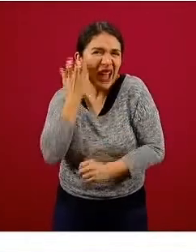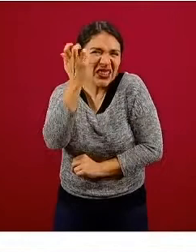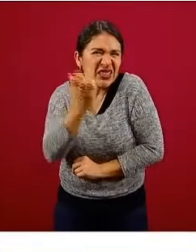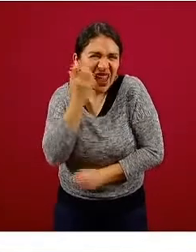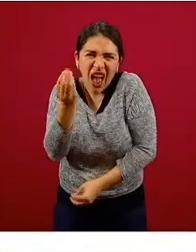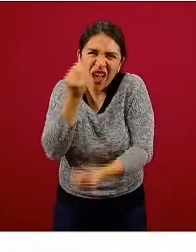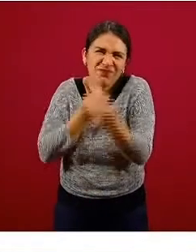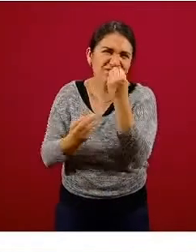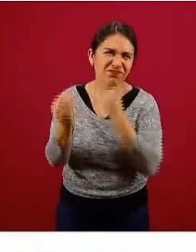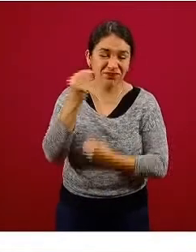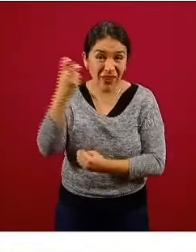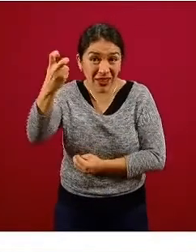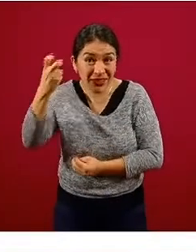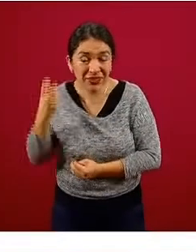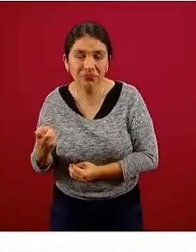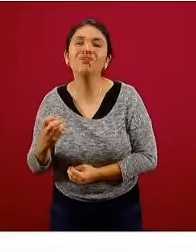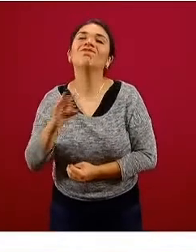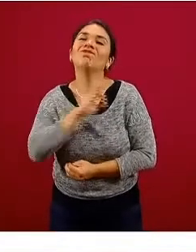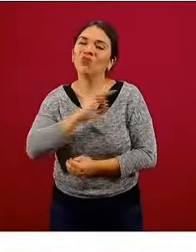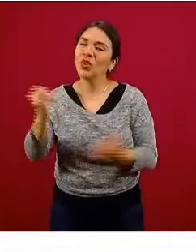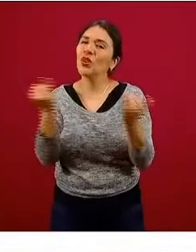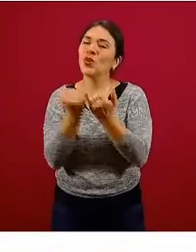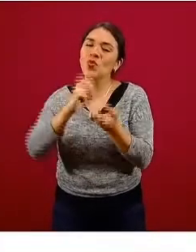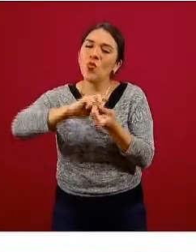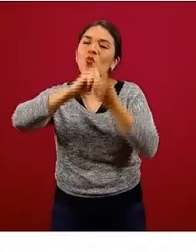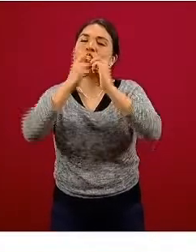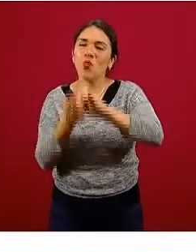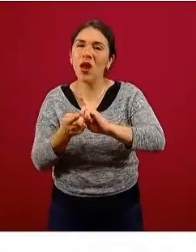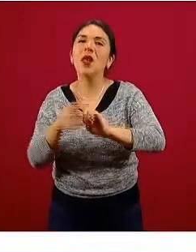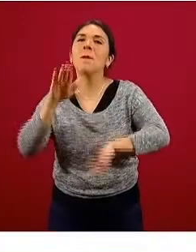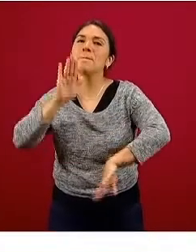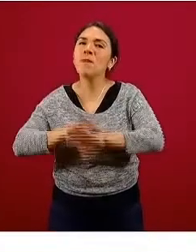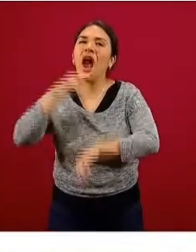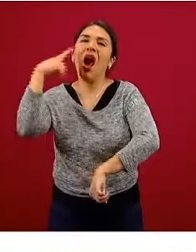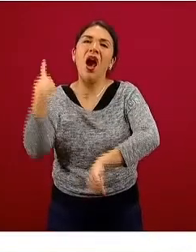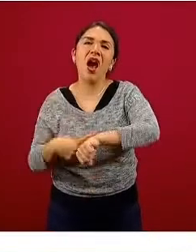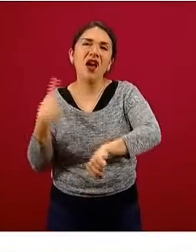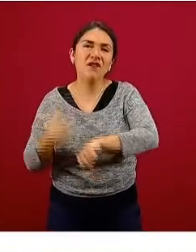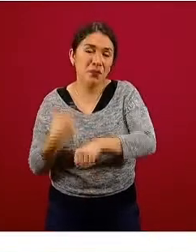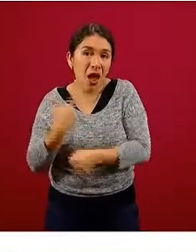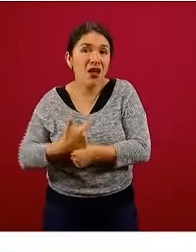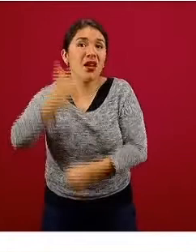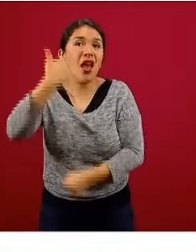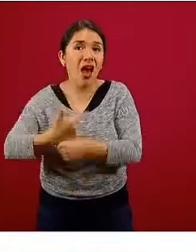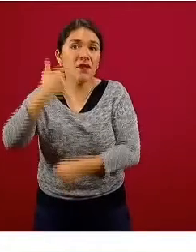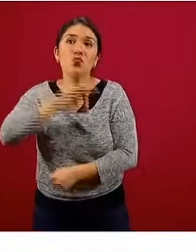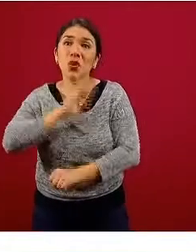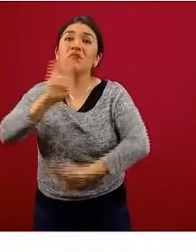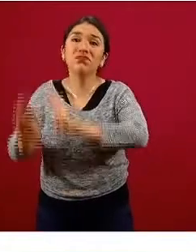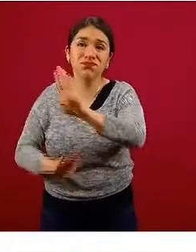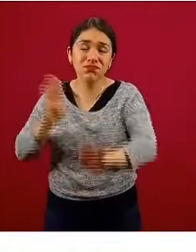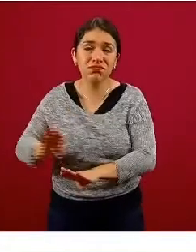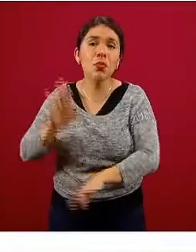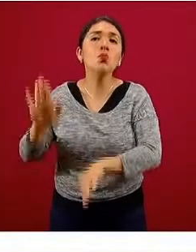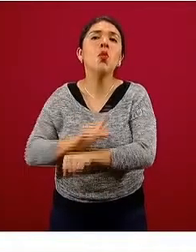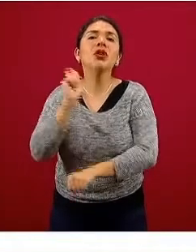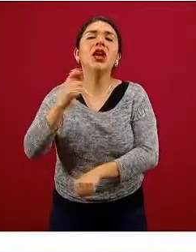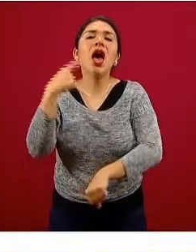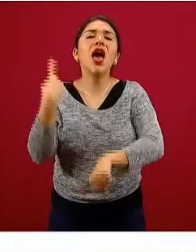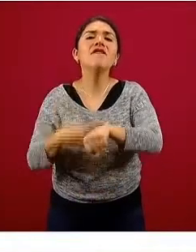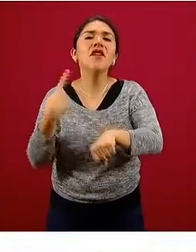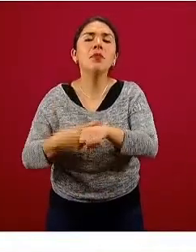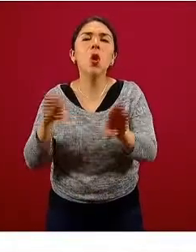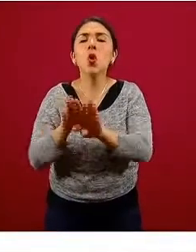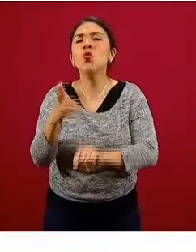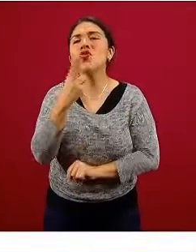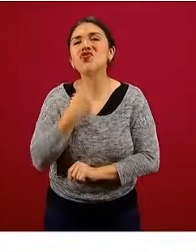en exceso, también pueden provocar, ahí sí, aumento en los riesgos de enfermedad y muerte por